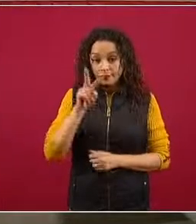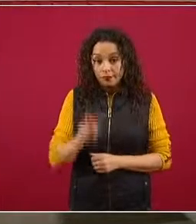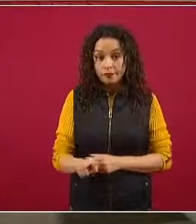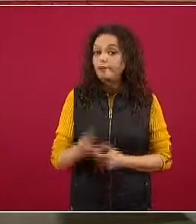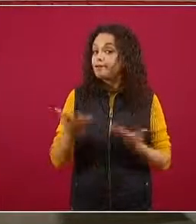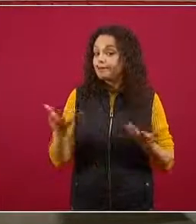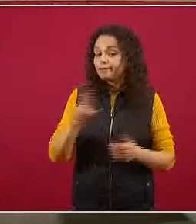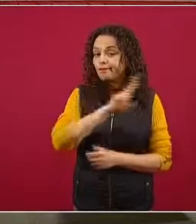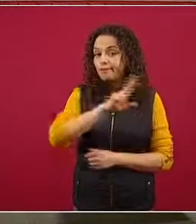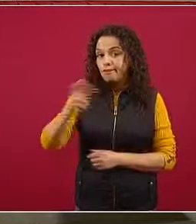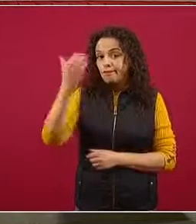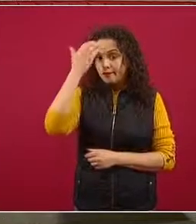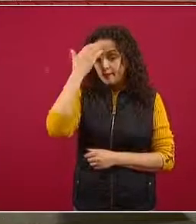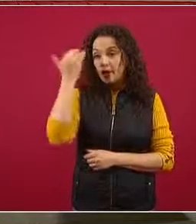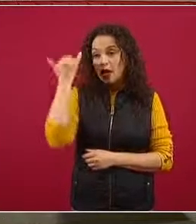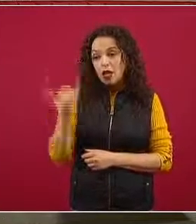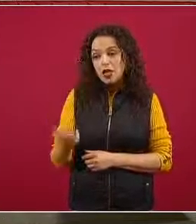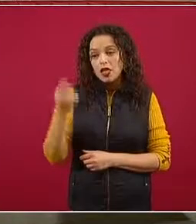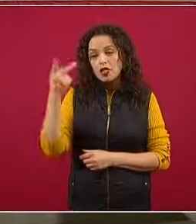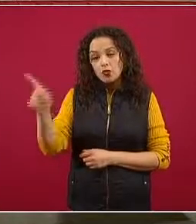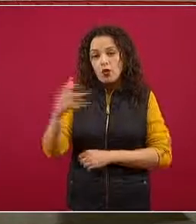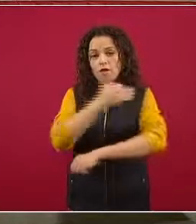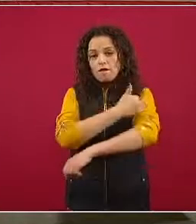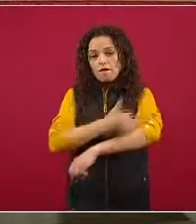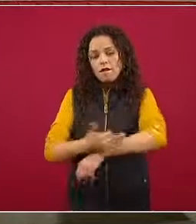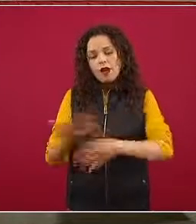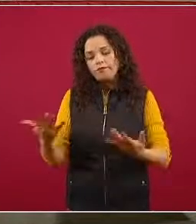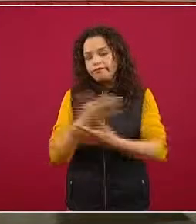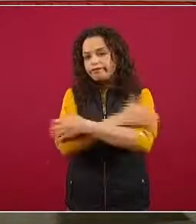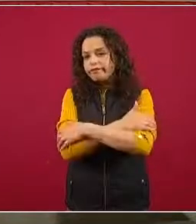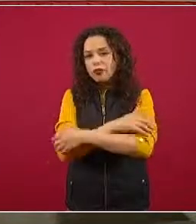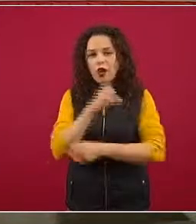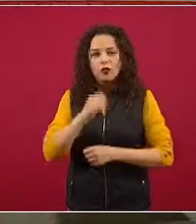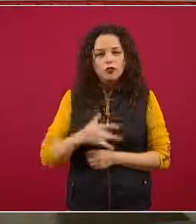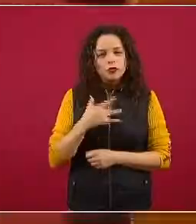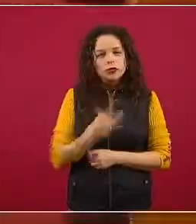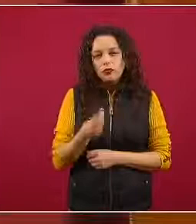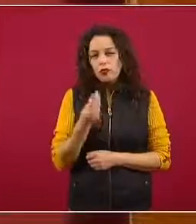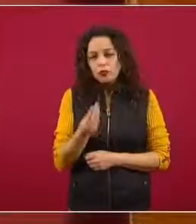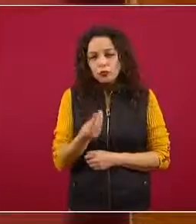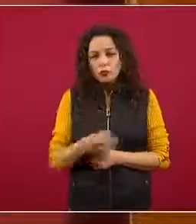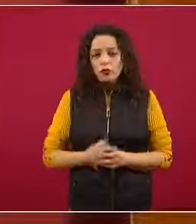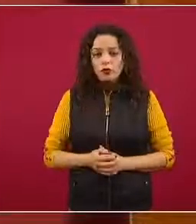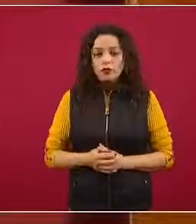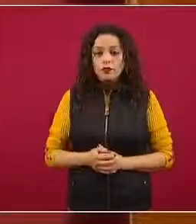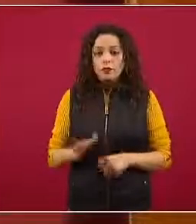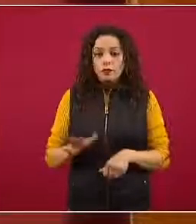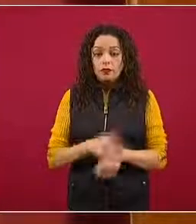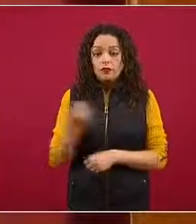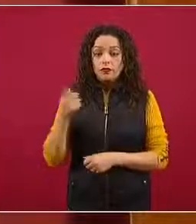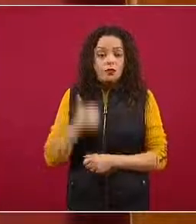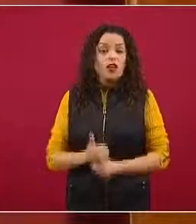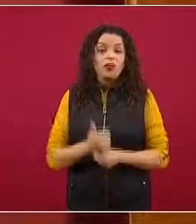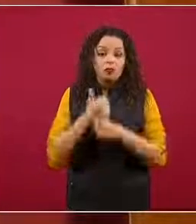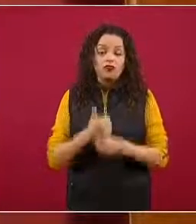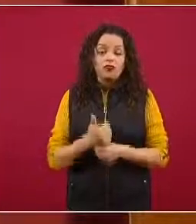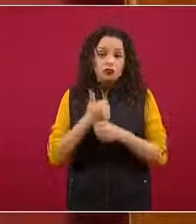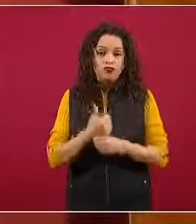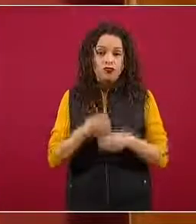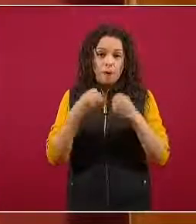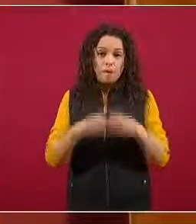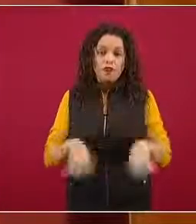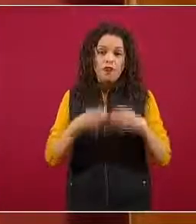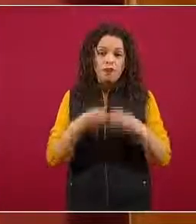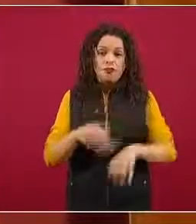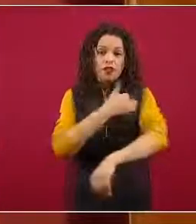reconocimiento y pésame a las familias que han sufrido esta pandemia con la pérdida